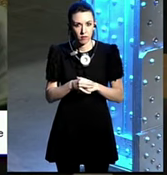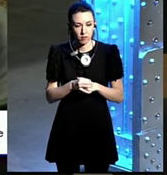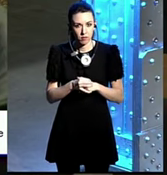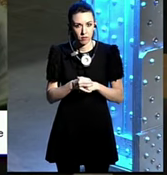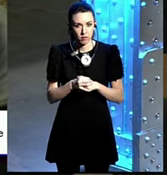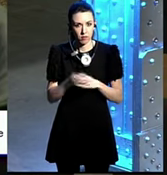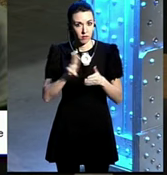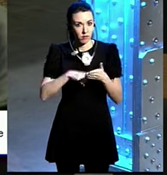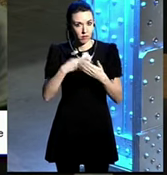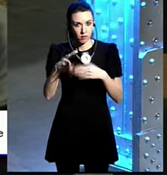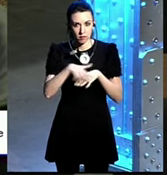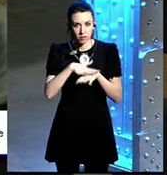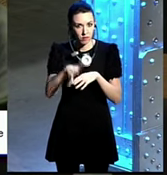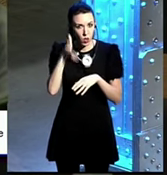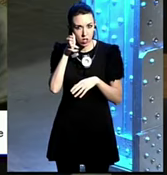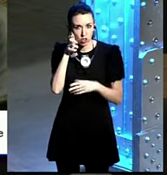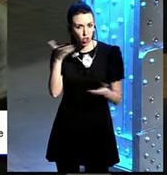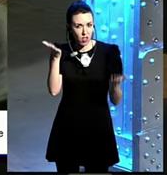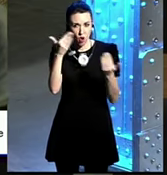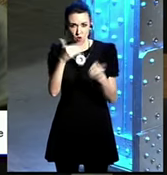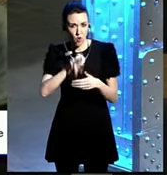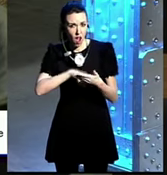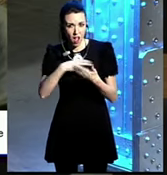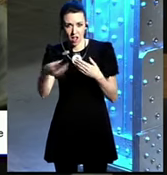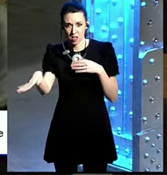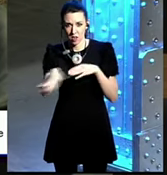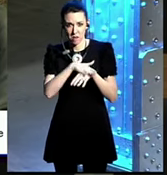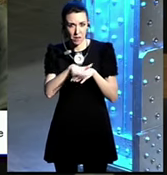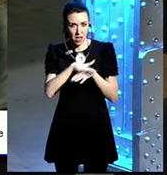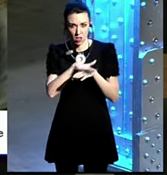La intérprete se disculpa, pero no recibe sonido.